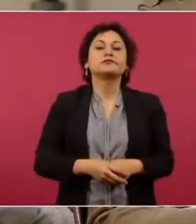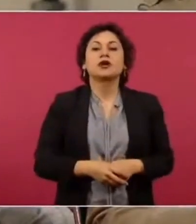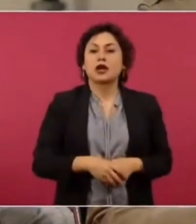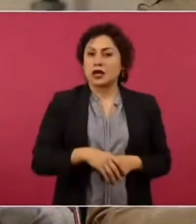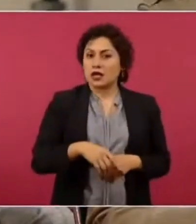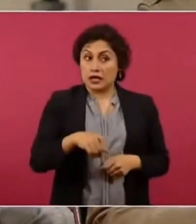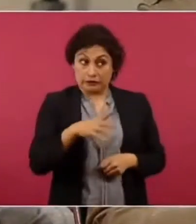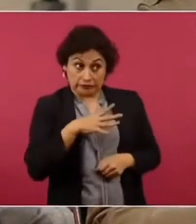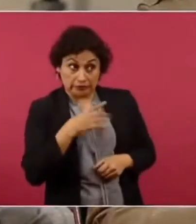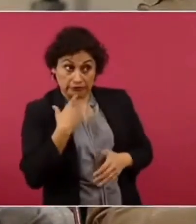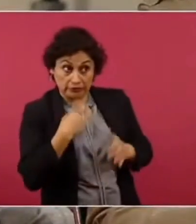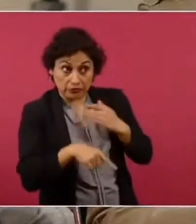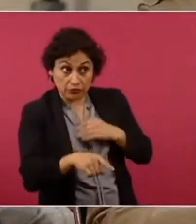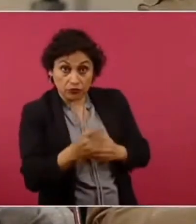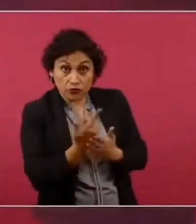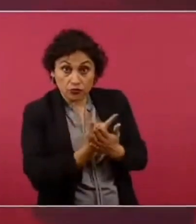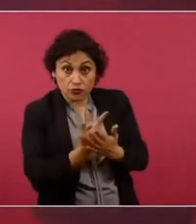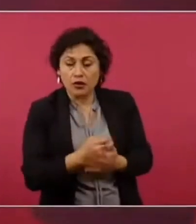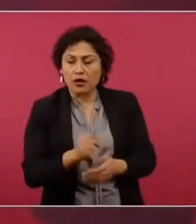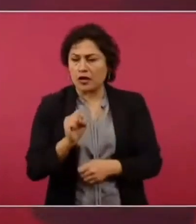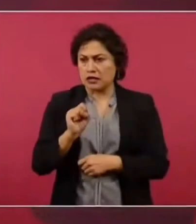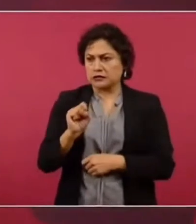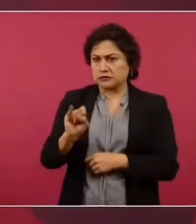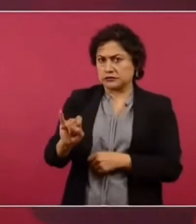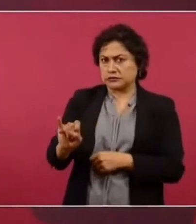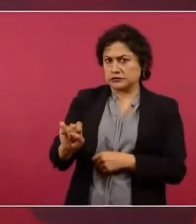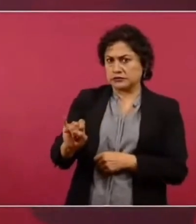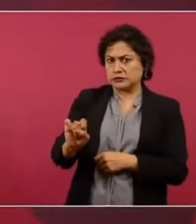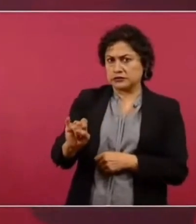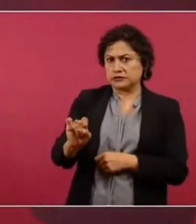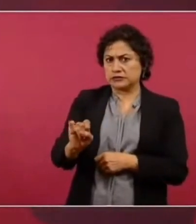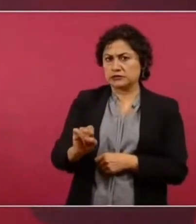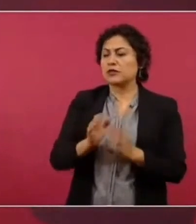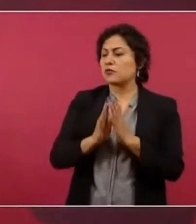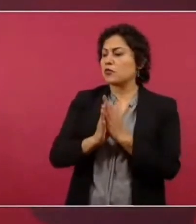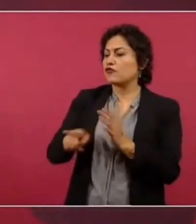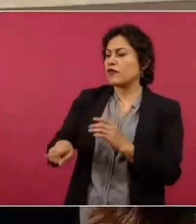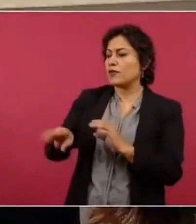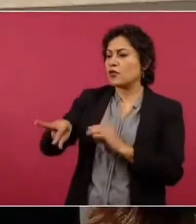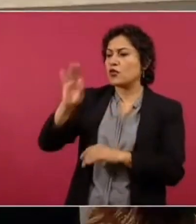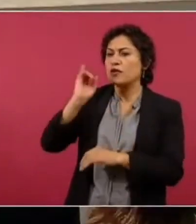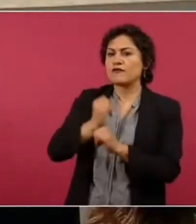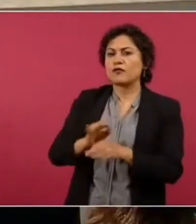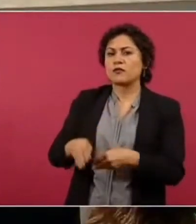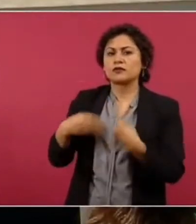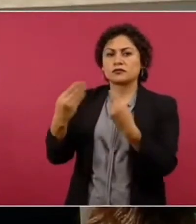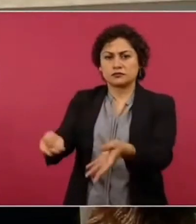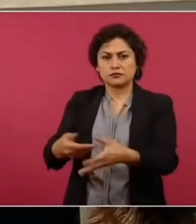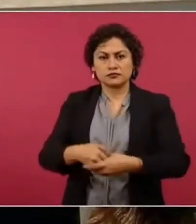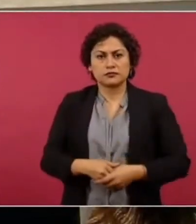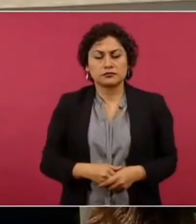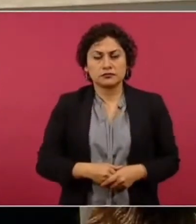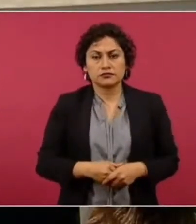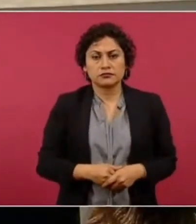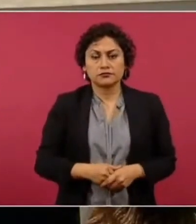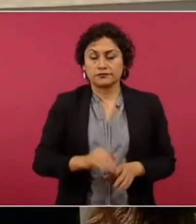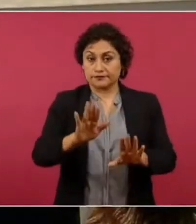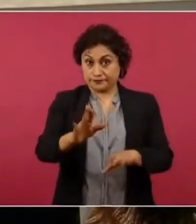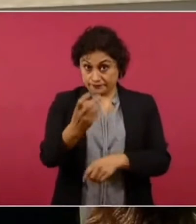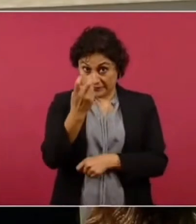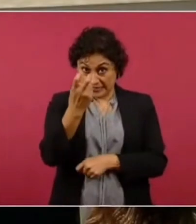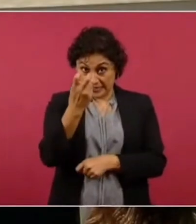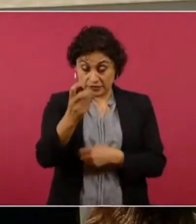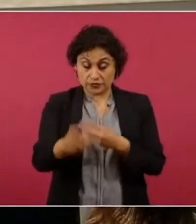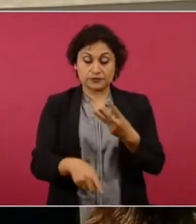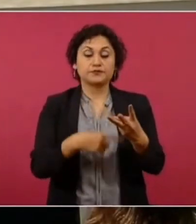Sí. Vamos a informar. Estas empresas. Jesús, sobre eso. Ajá. Pero no solo eso.